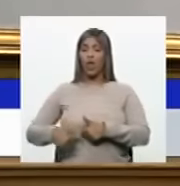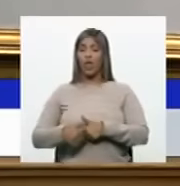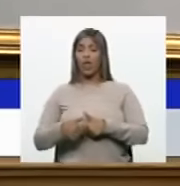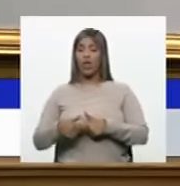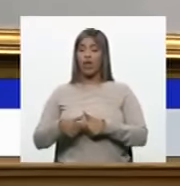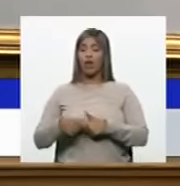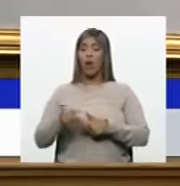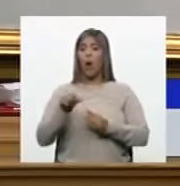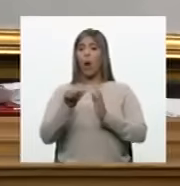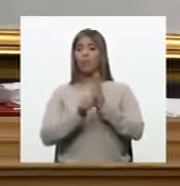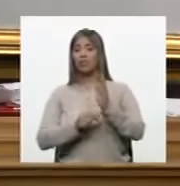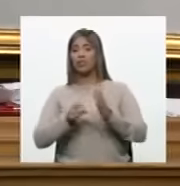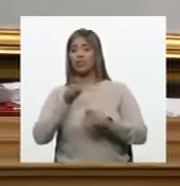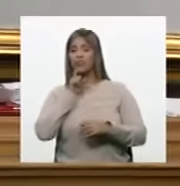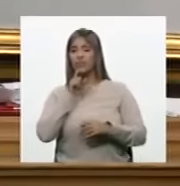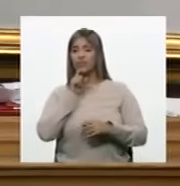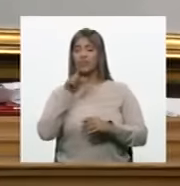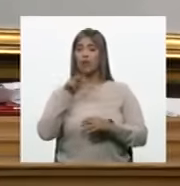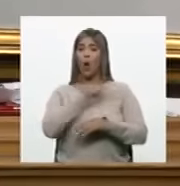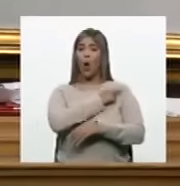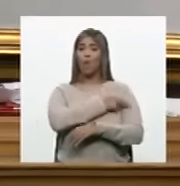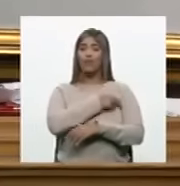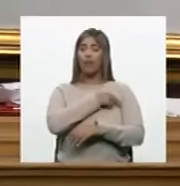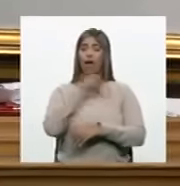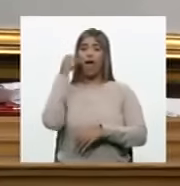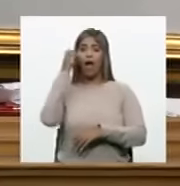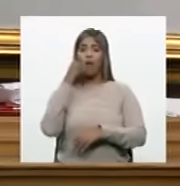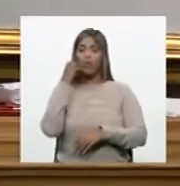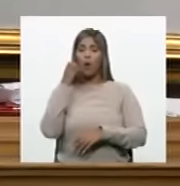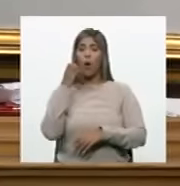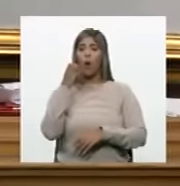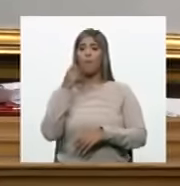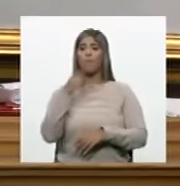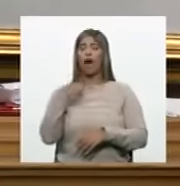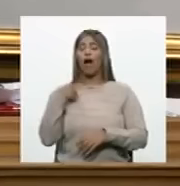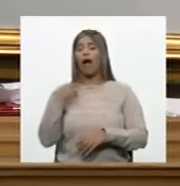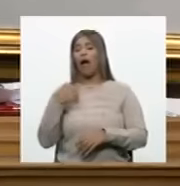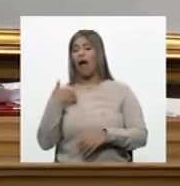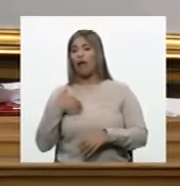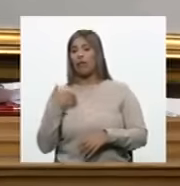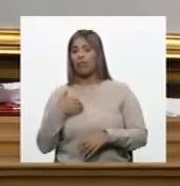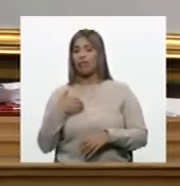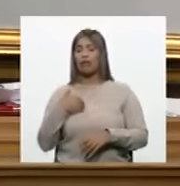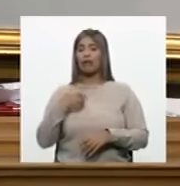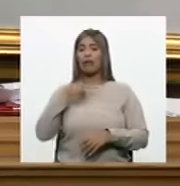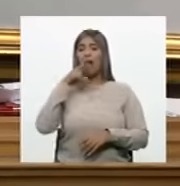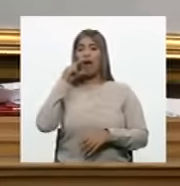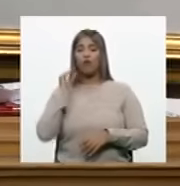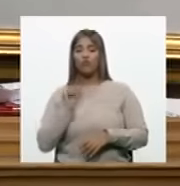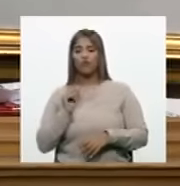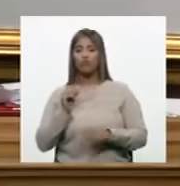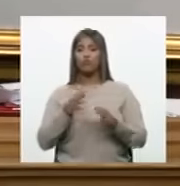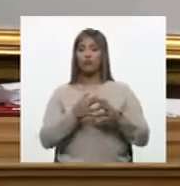operaciones complejas en hospitales de Europa, de Argentina, de Rusia, de Estados Unidos.